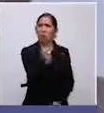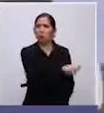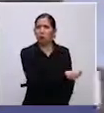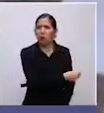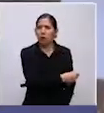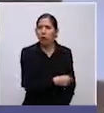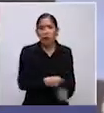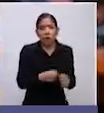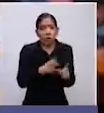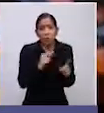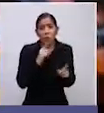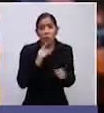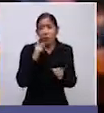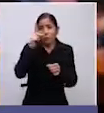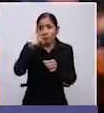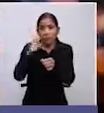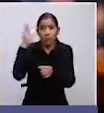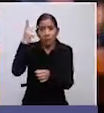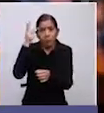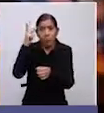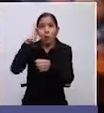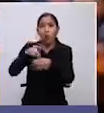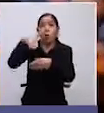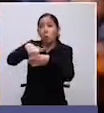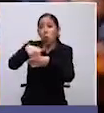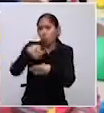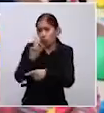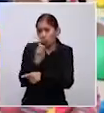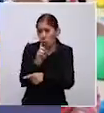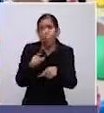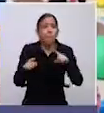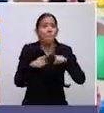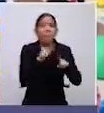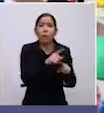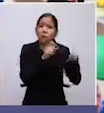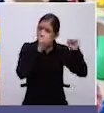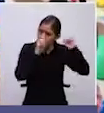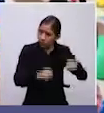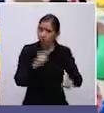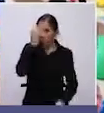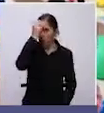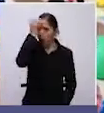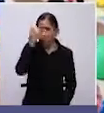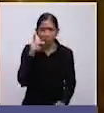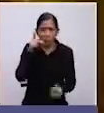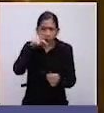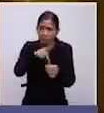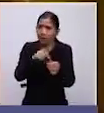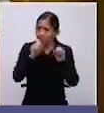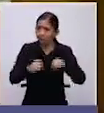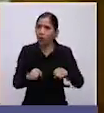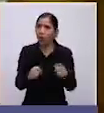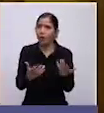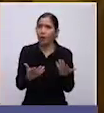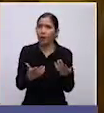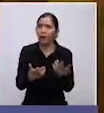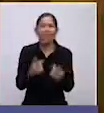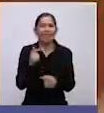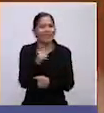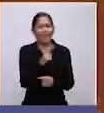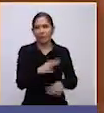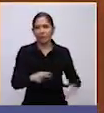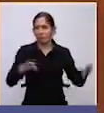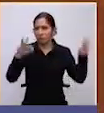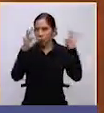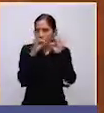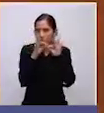una ciudadanía política de voto o de elección, pero es una ciudadanía activa. Y creo que es fundamental, porque nosotros tenemos,